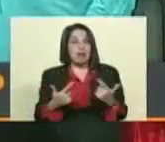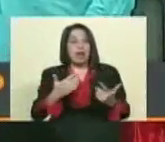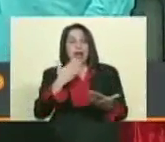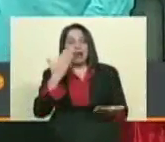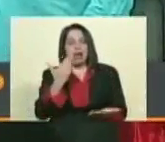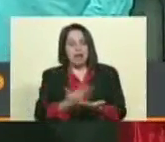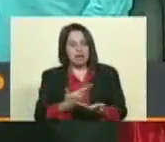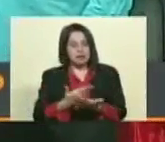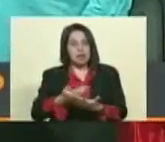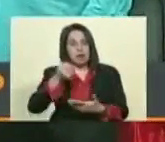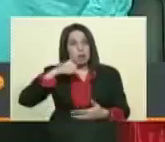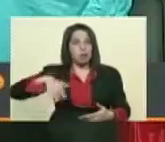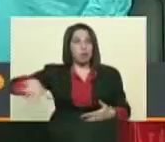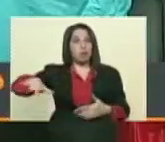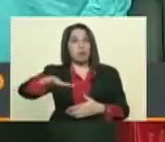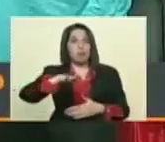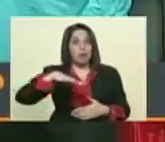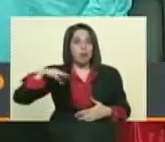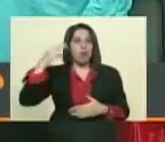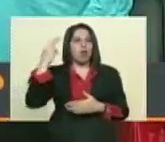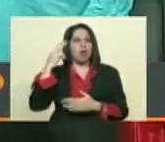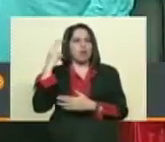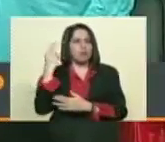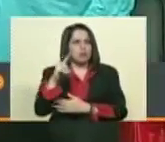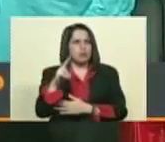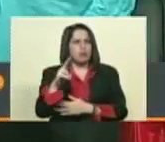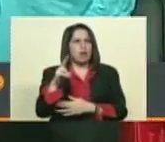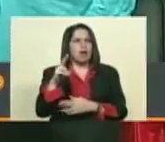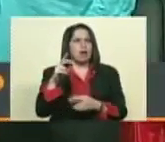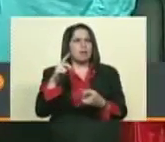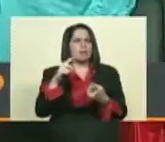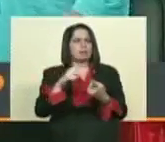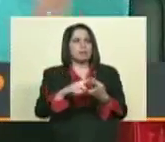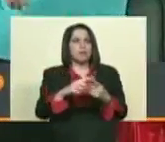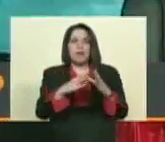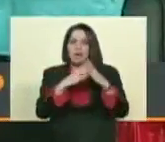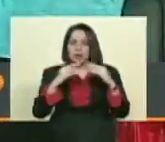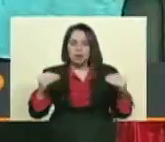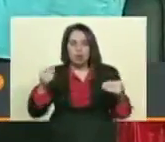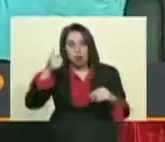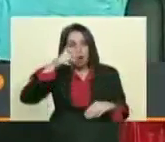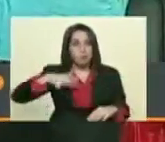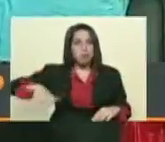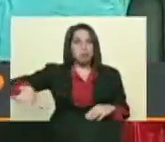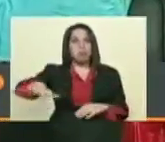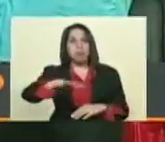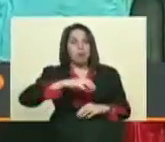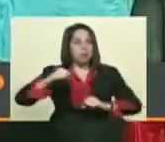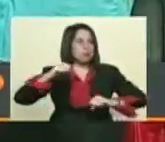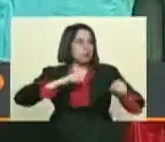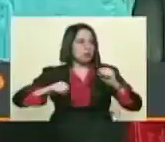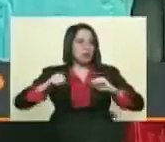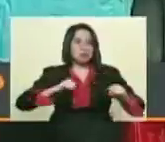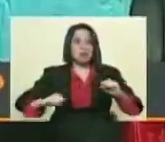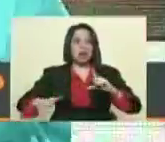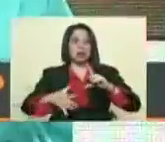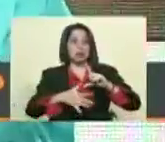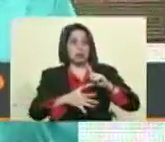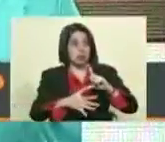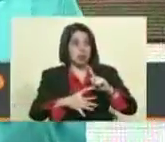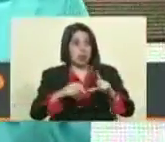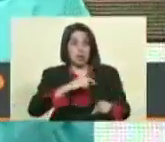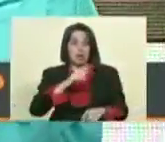pueblo hondureño por ese apoyo, sino a todo el pueblo latinoamericano que se ha movilizado para que